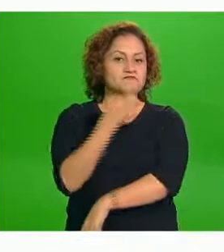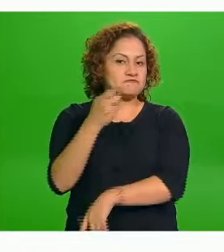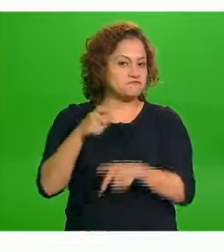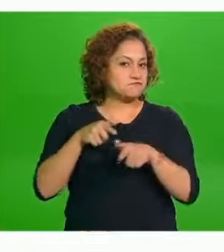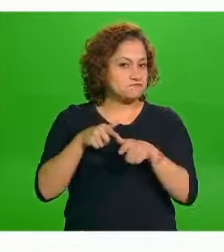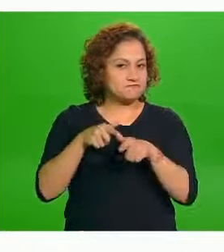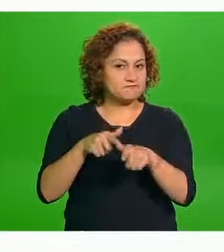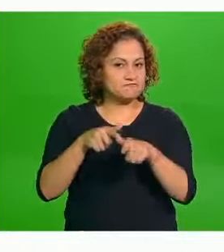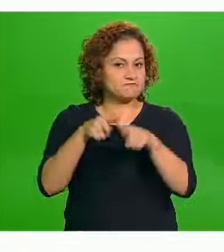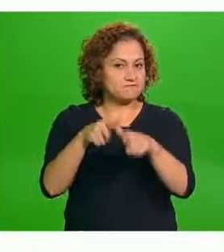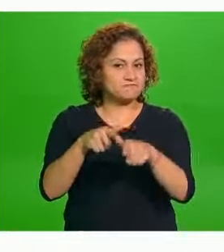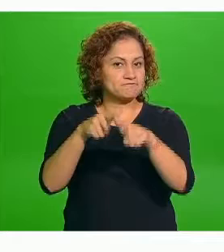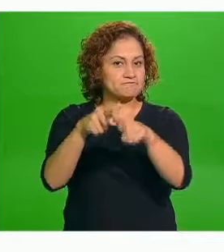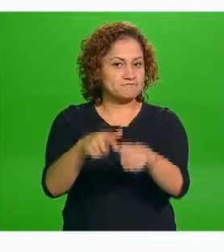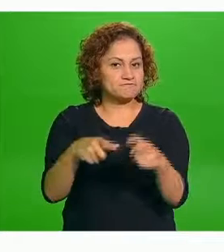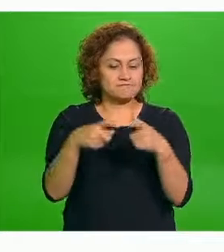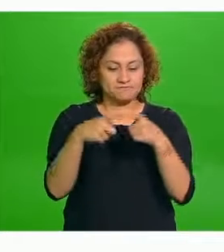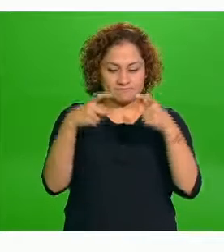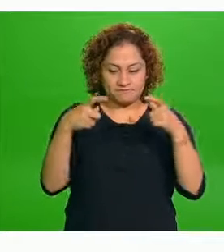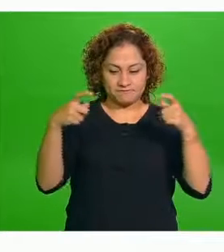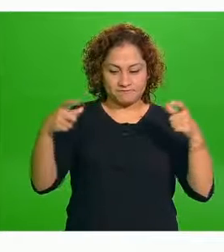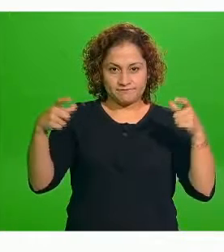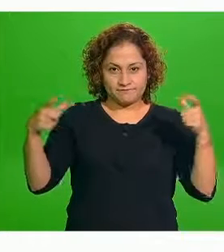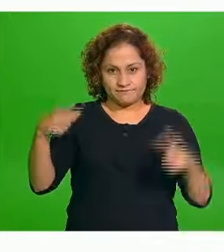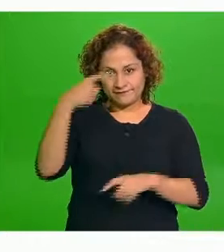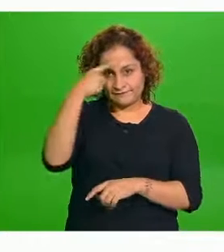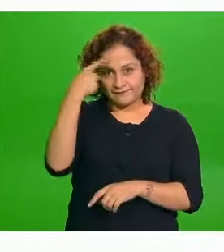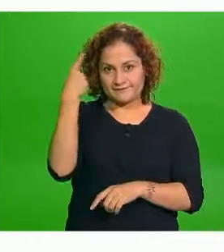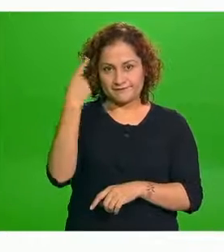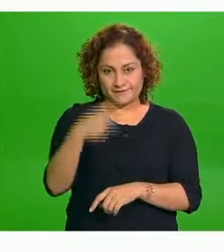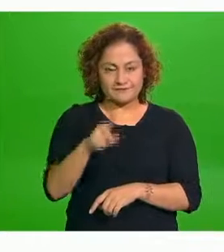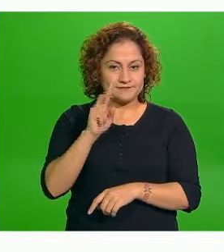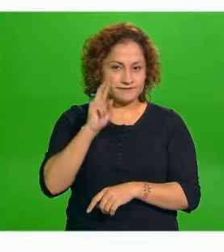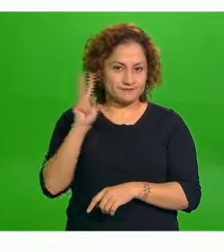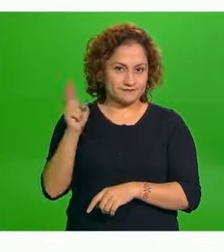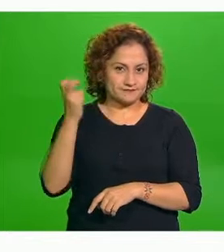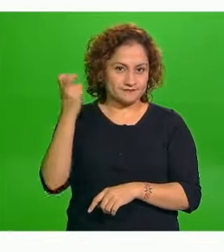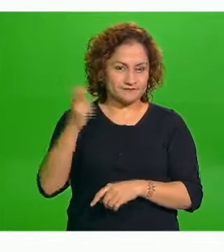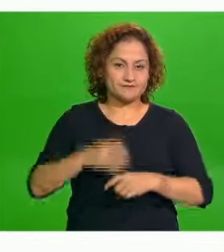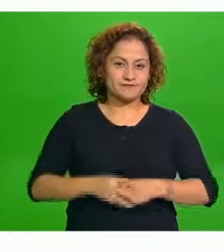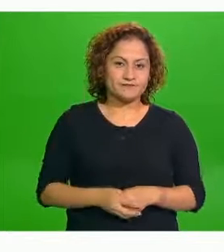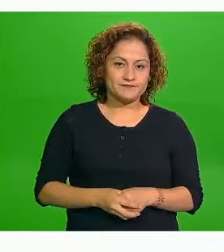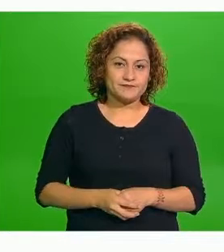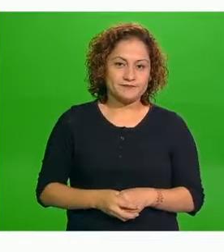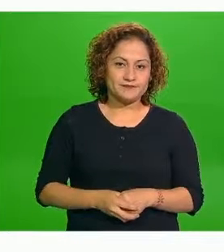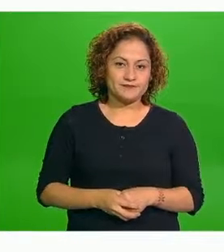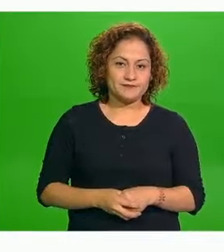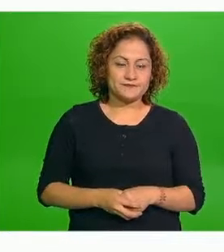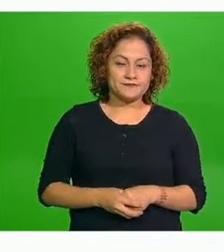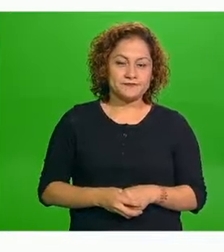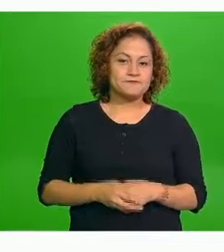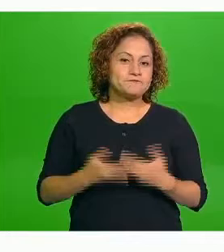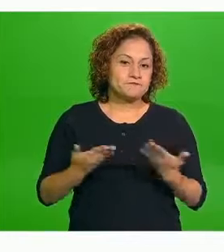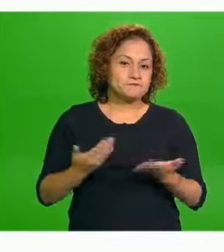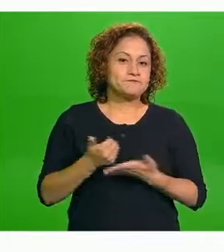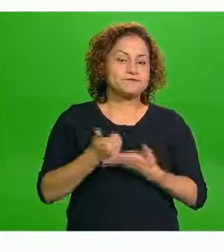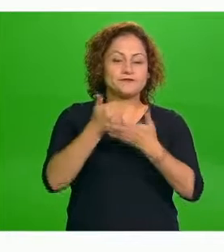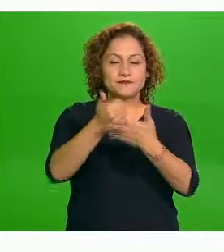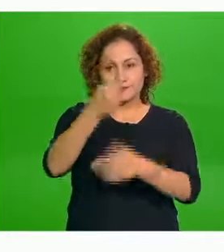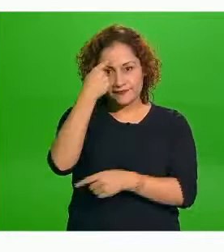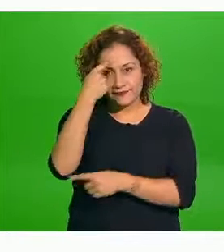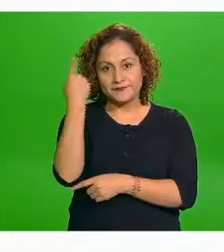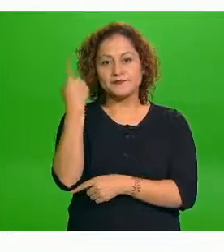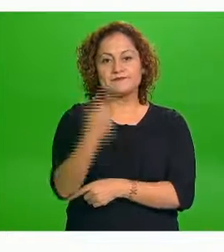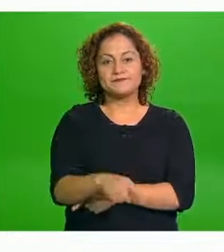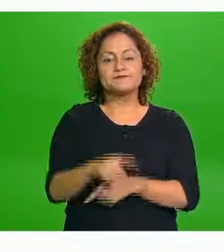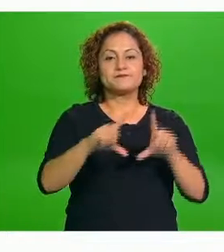siendo ascendente y que además ese ascenso sea, como ustedes pueden ver en la gráfica, a una velocidad que nos permite que la estrategia nacional